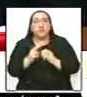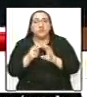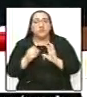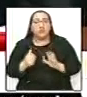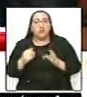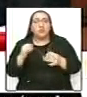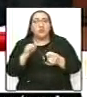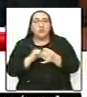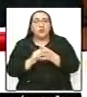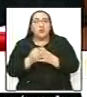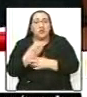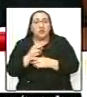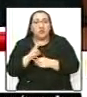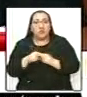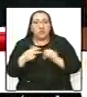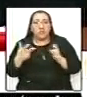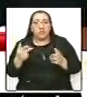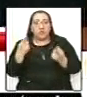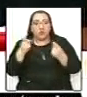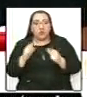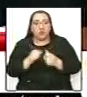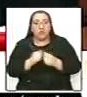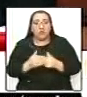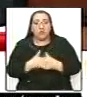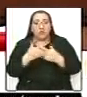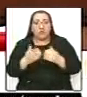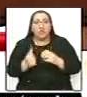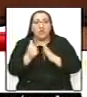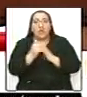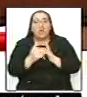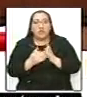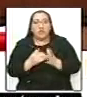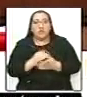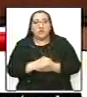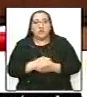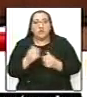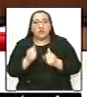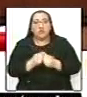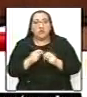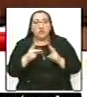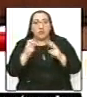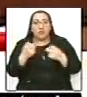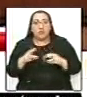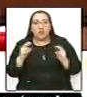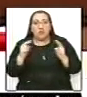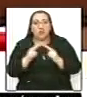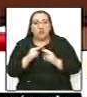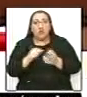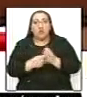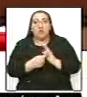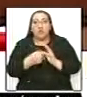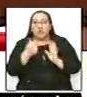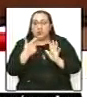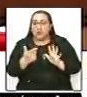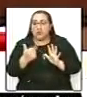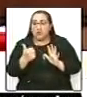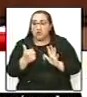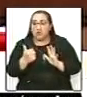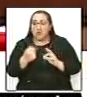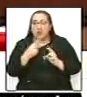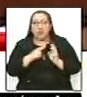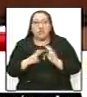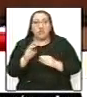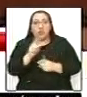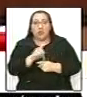26 de septiembre del 2018, acordó la ampliación de agenda. Dicho tema se encuentra en el punto 7 de la agenda virtual que